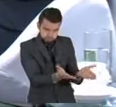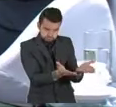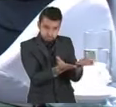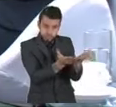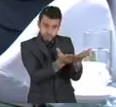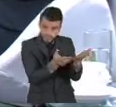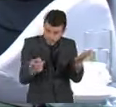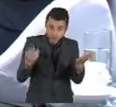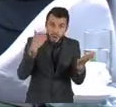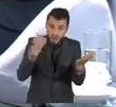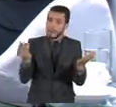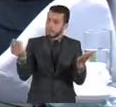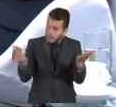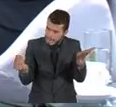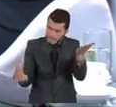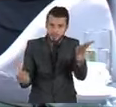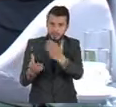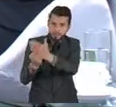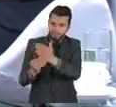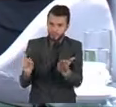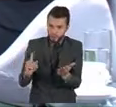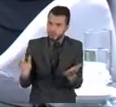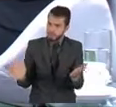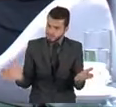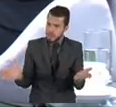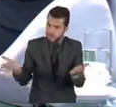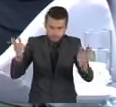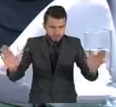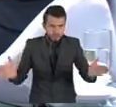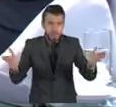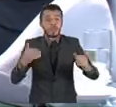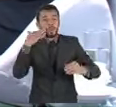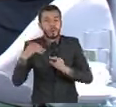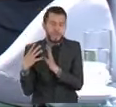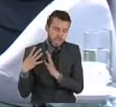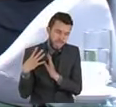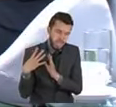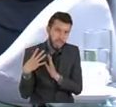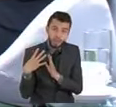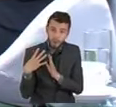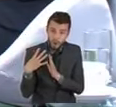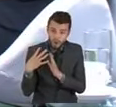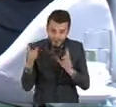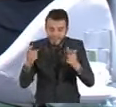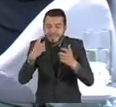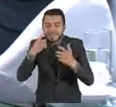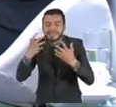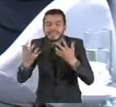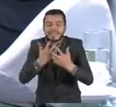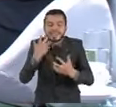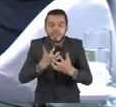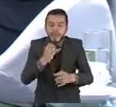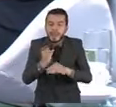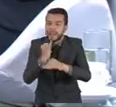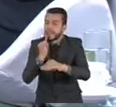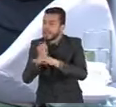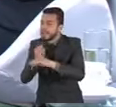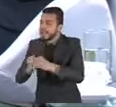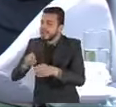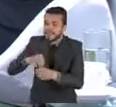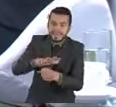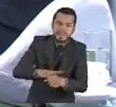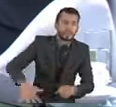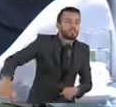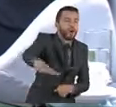y bajando la carga de cuidado no remunerado sobre los hombros de las mujeres. Eso implica construir un sistema distrital de equipamientos